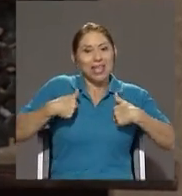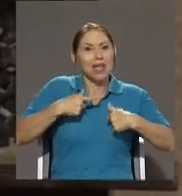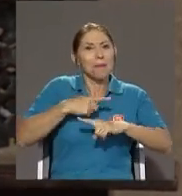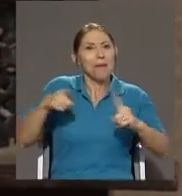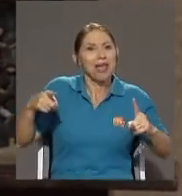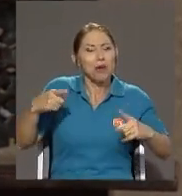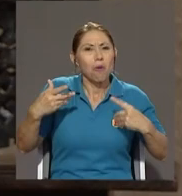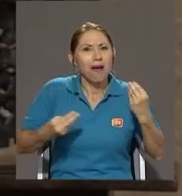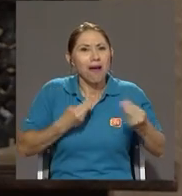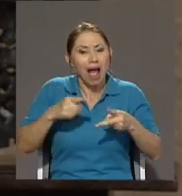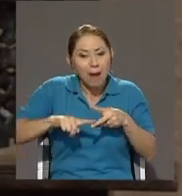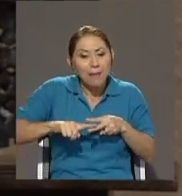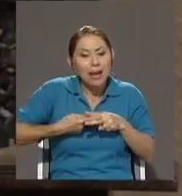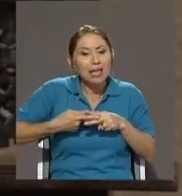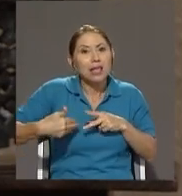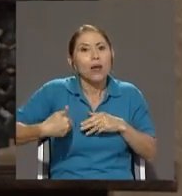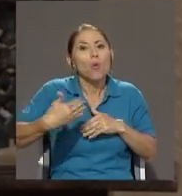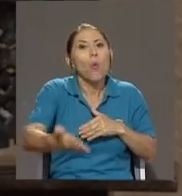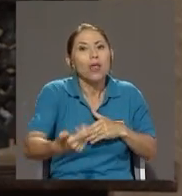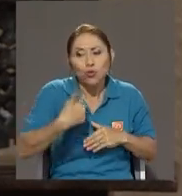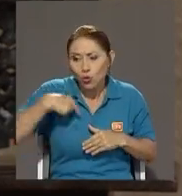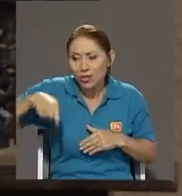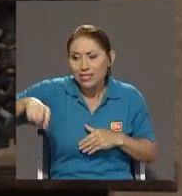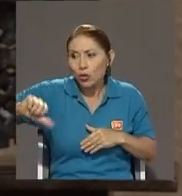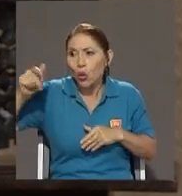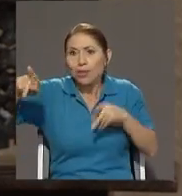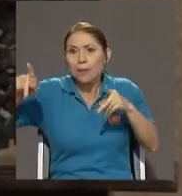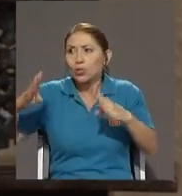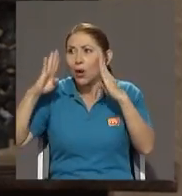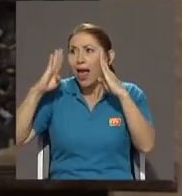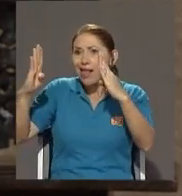de cuándo lo voy a requerir?